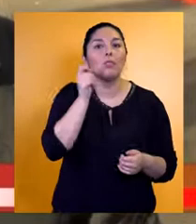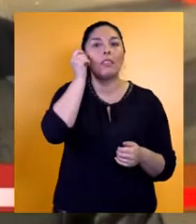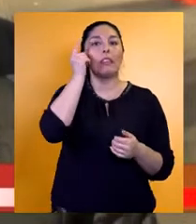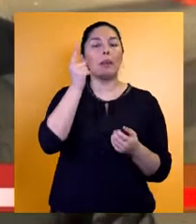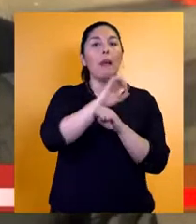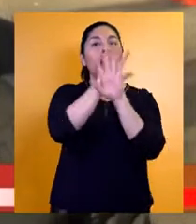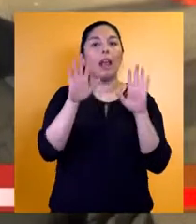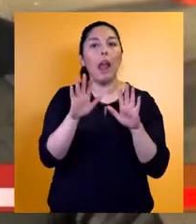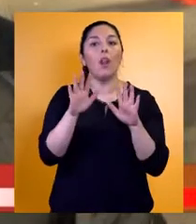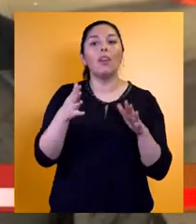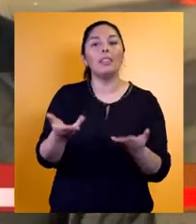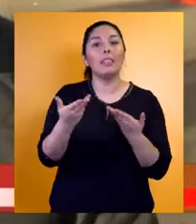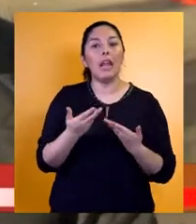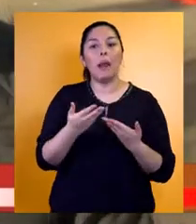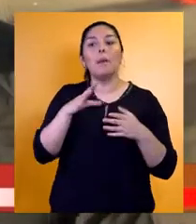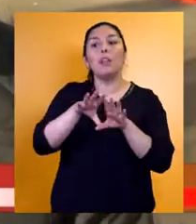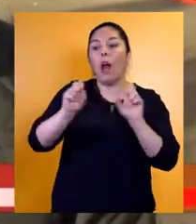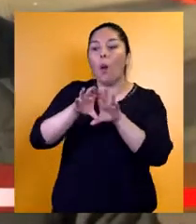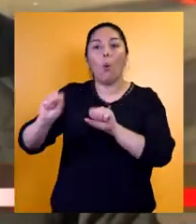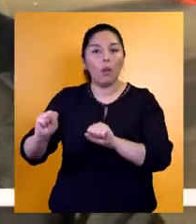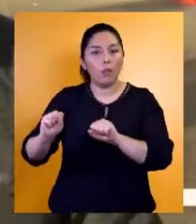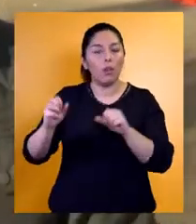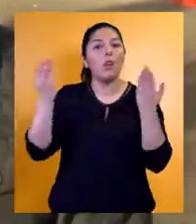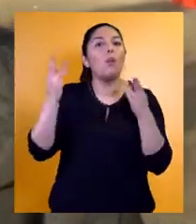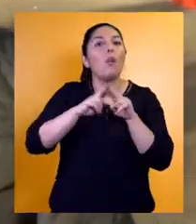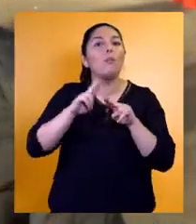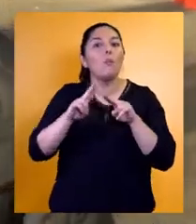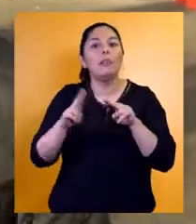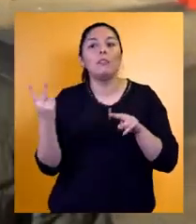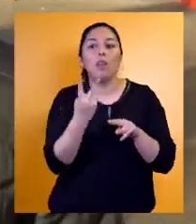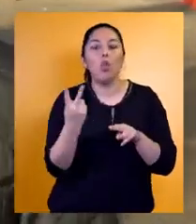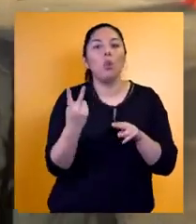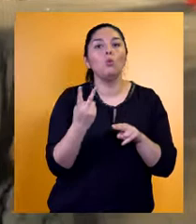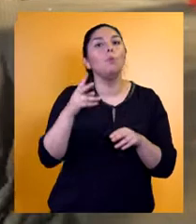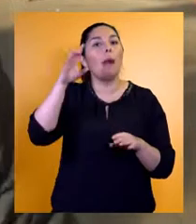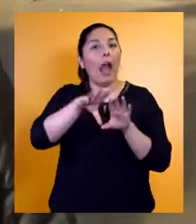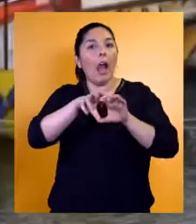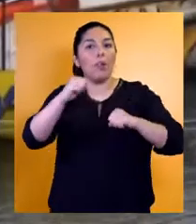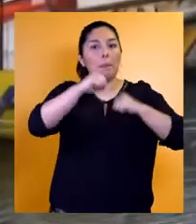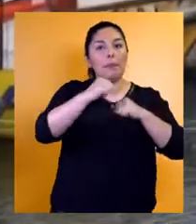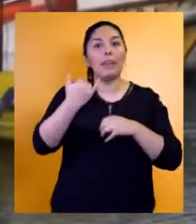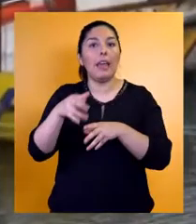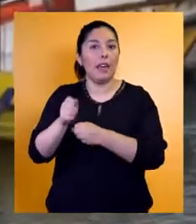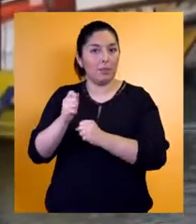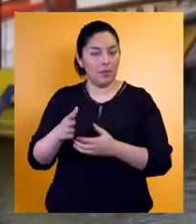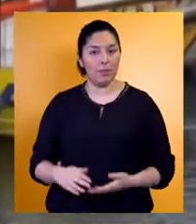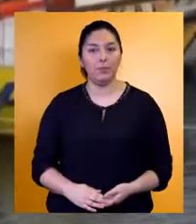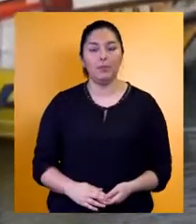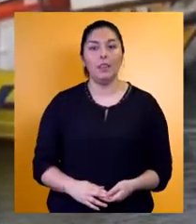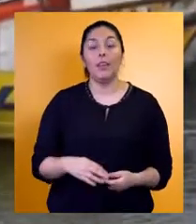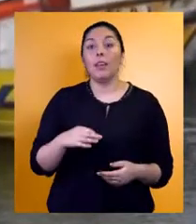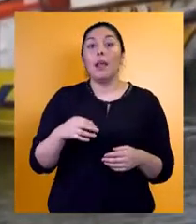cuál es la manera o la forma de que vamos a actuar con respecto a estos temas que ya no son nuevos. El presidente de la